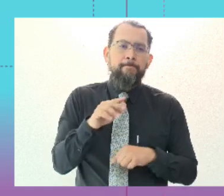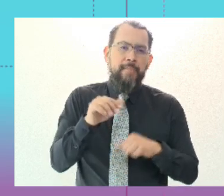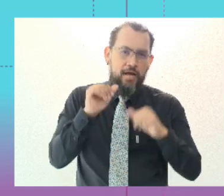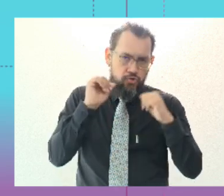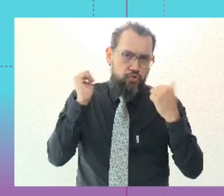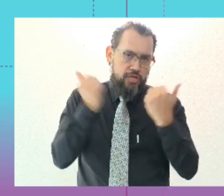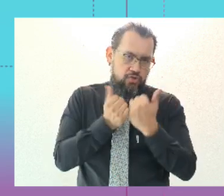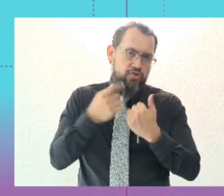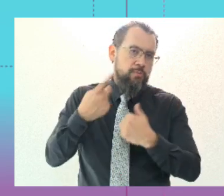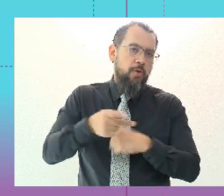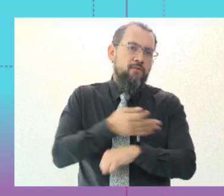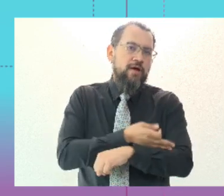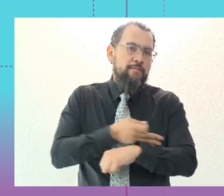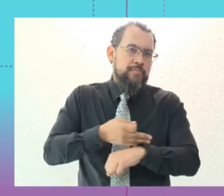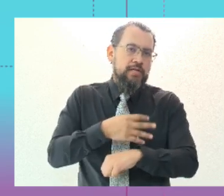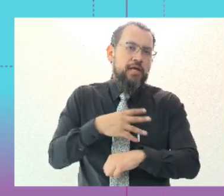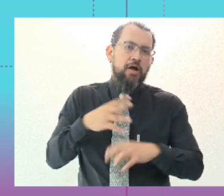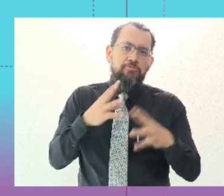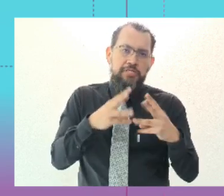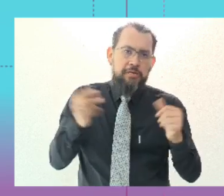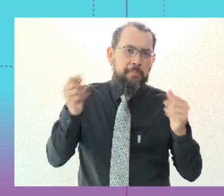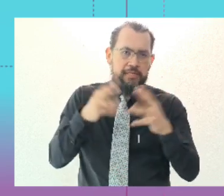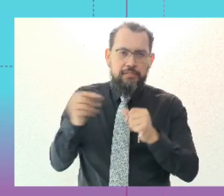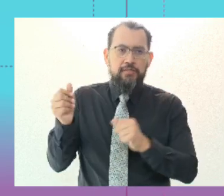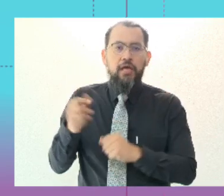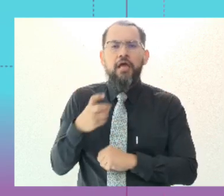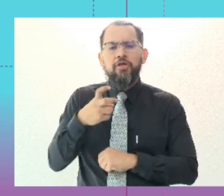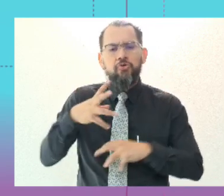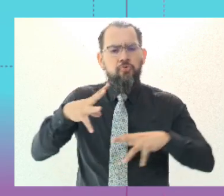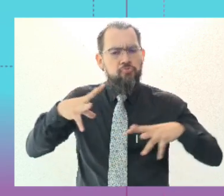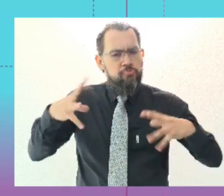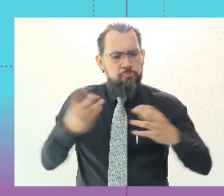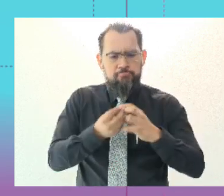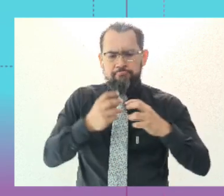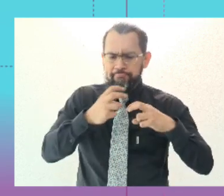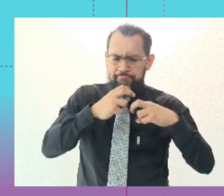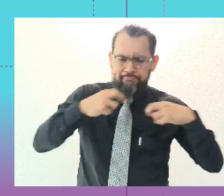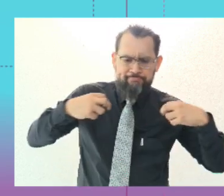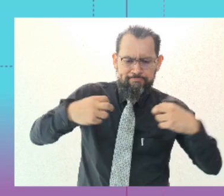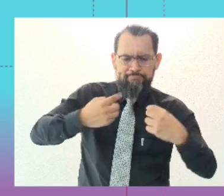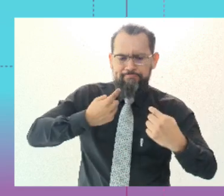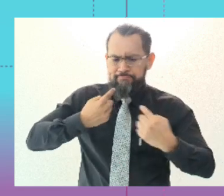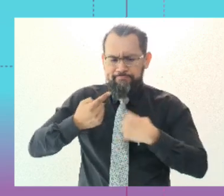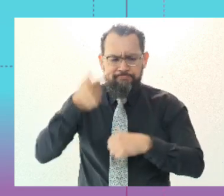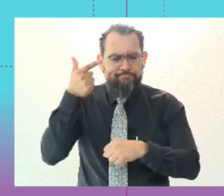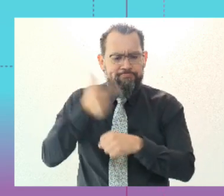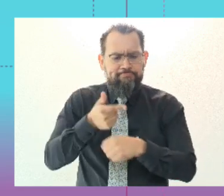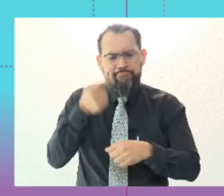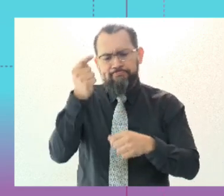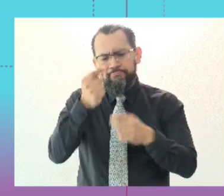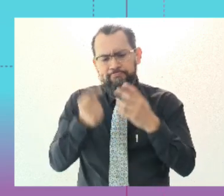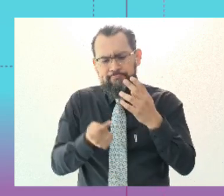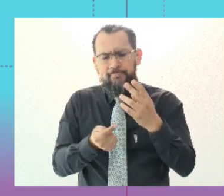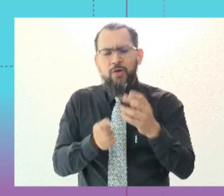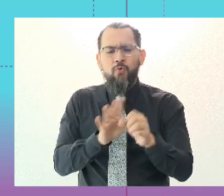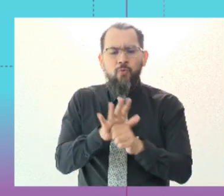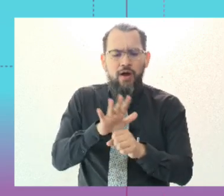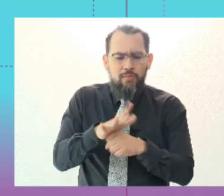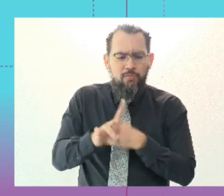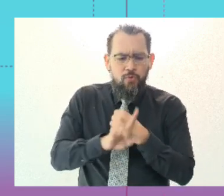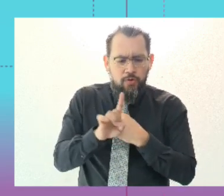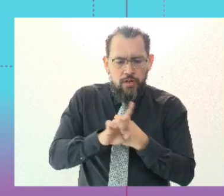de familiares de personas desaparecidas. Se reúnen para identificar problemas y para encontrar